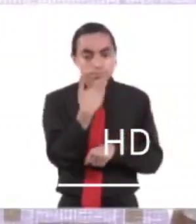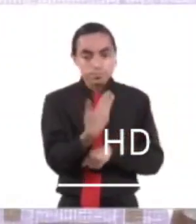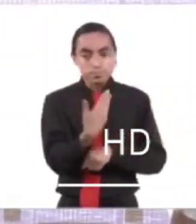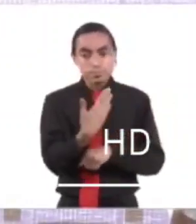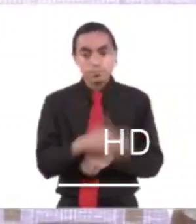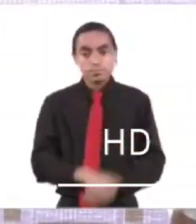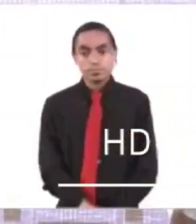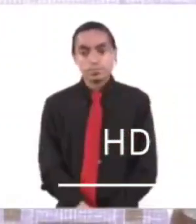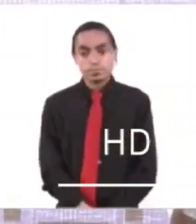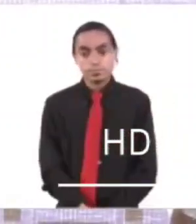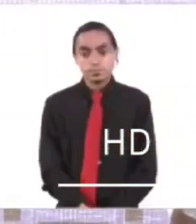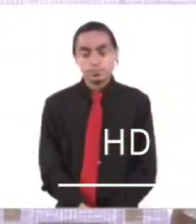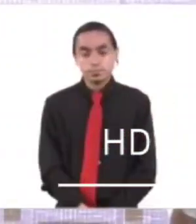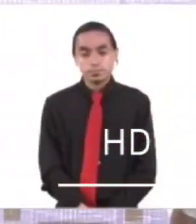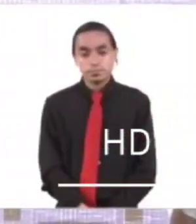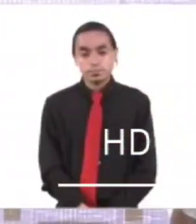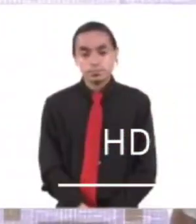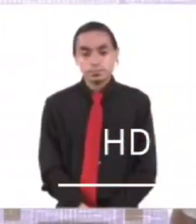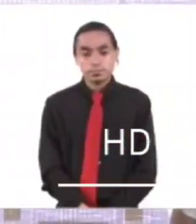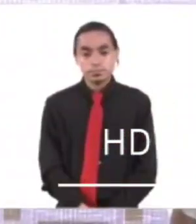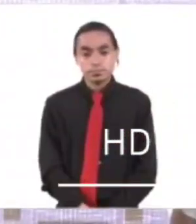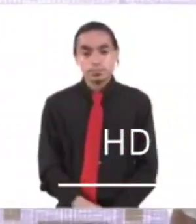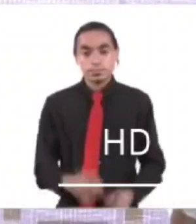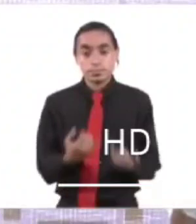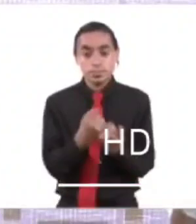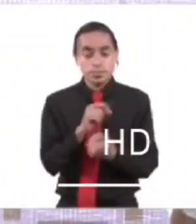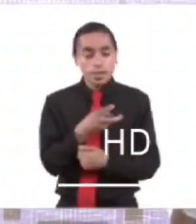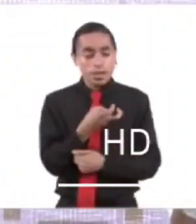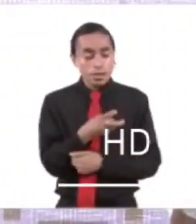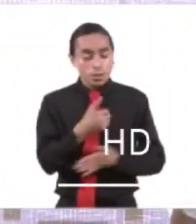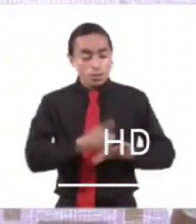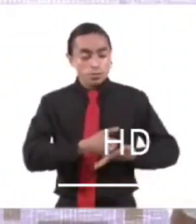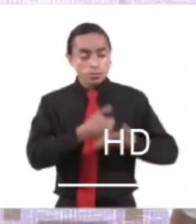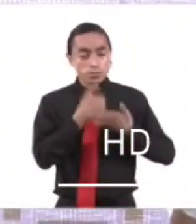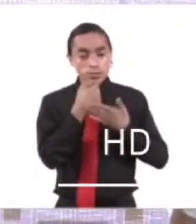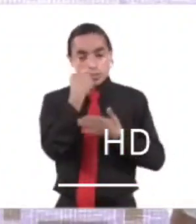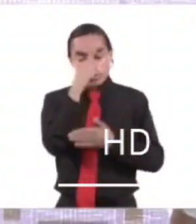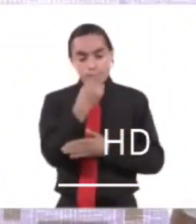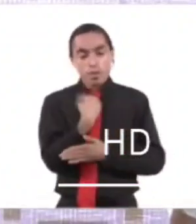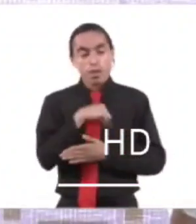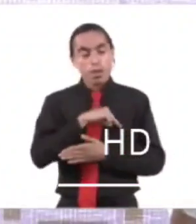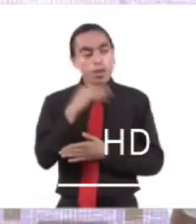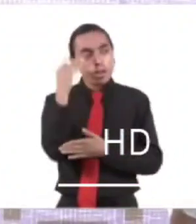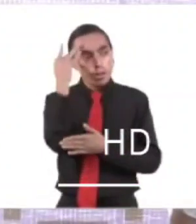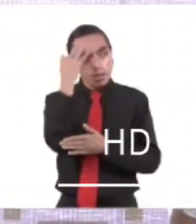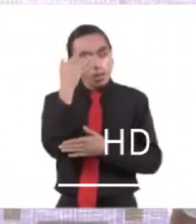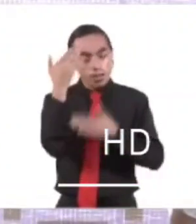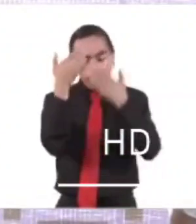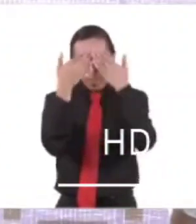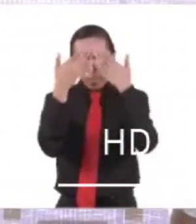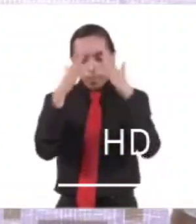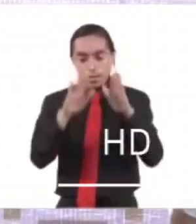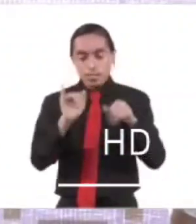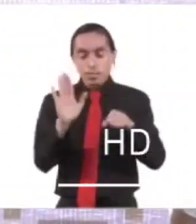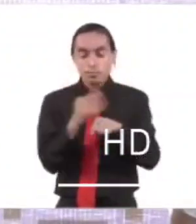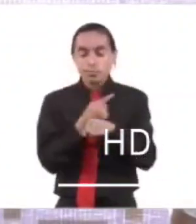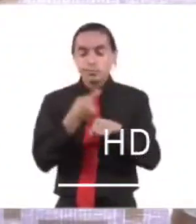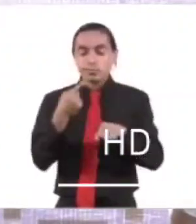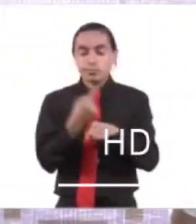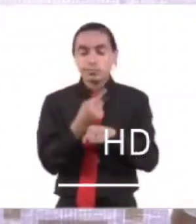Transformación. Además, eso nos ayuda a deconstruir otras situaciones, porque